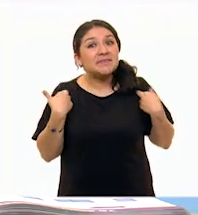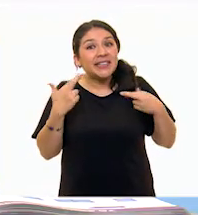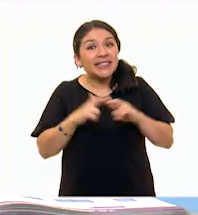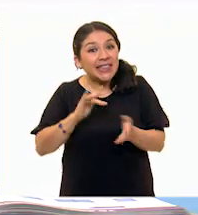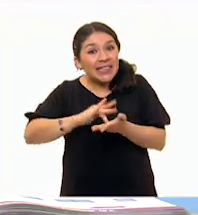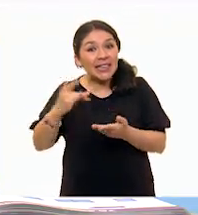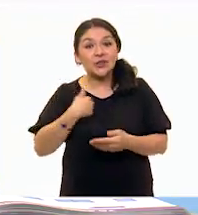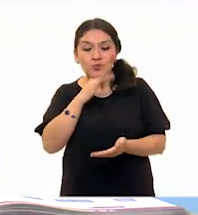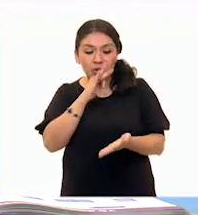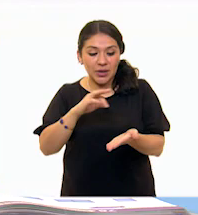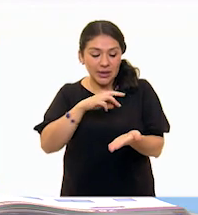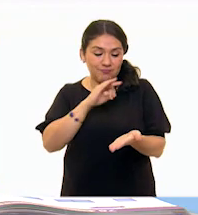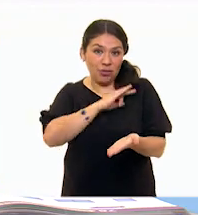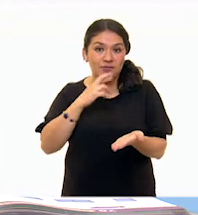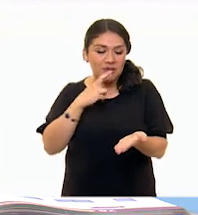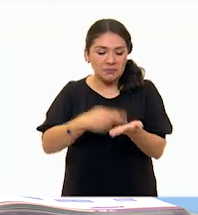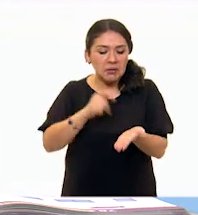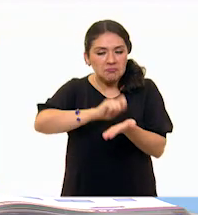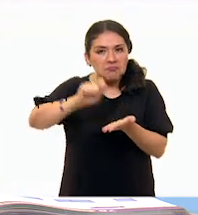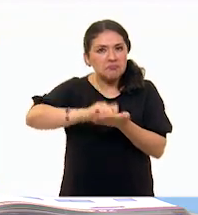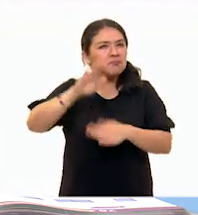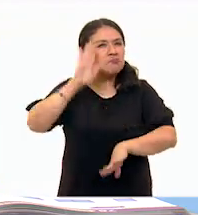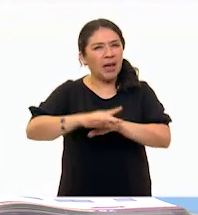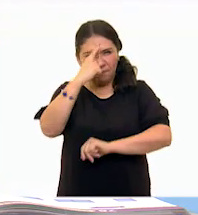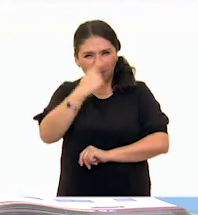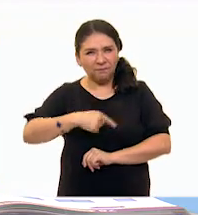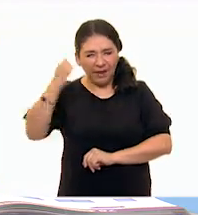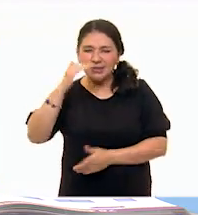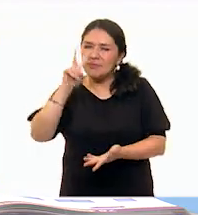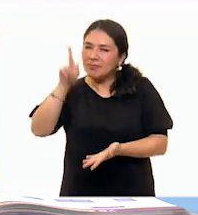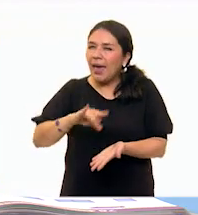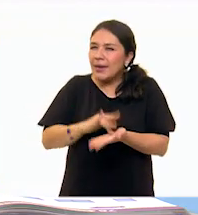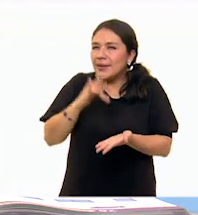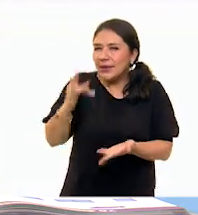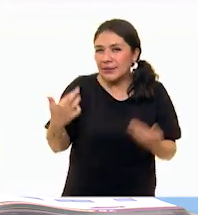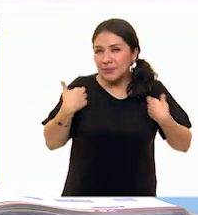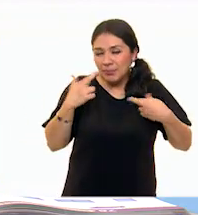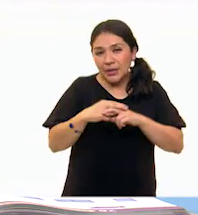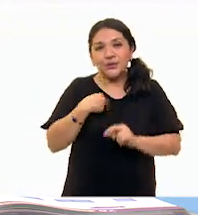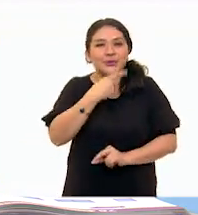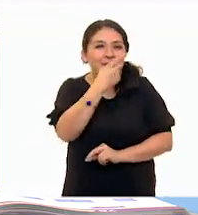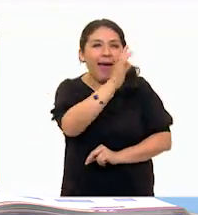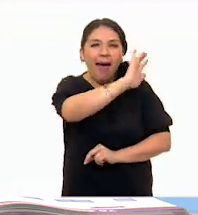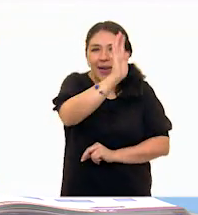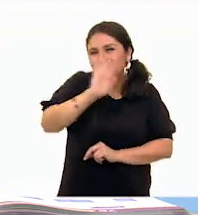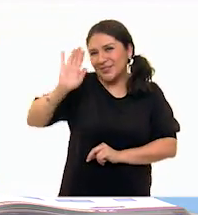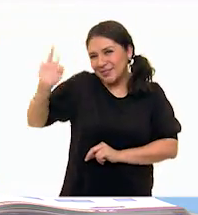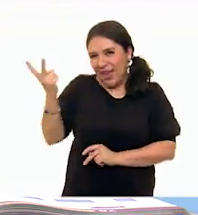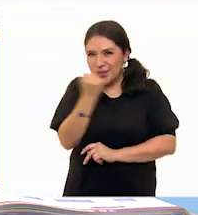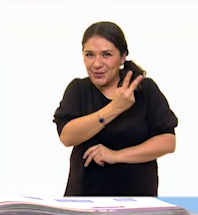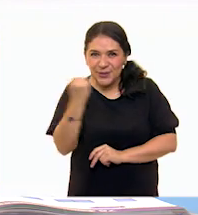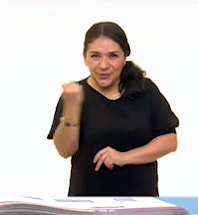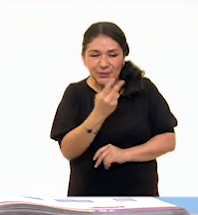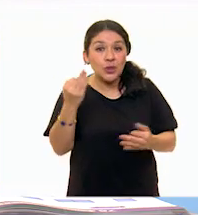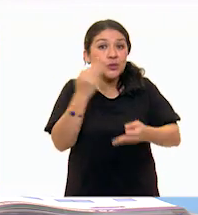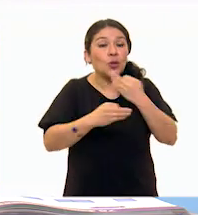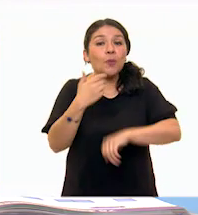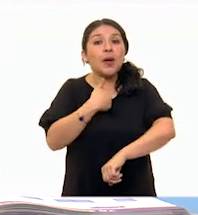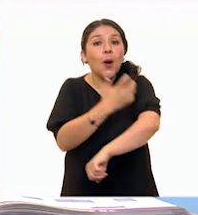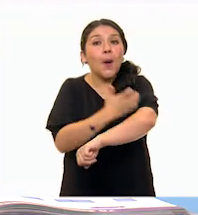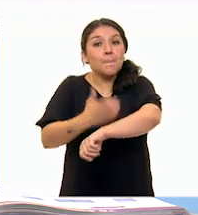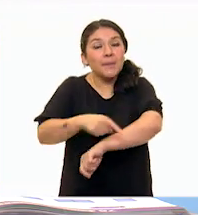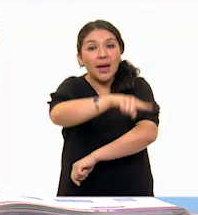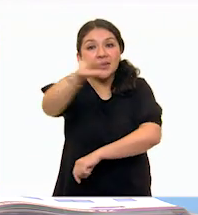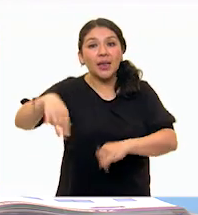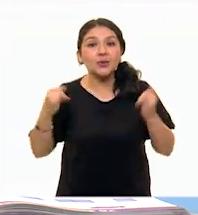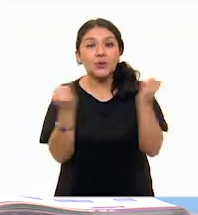puedo contestar mi libro sin problema. Pues muchas gracias. Me despido de usted, de María y de todos mis compañeros